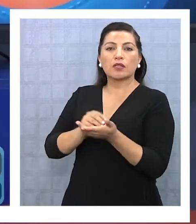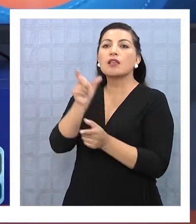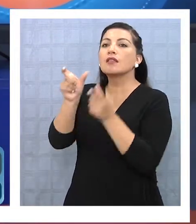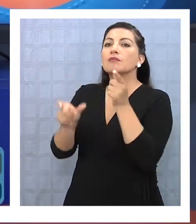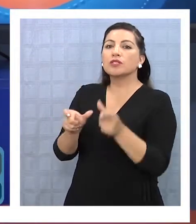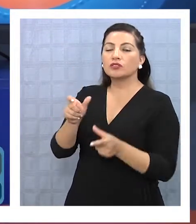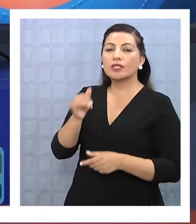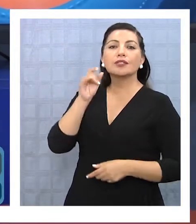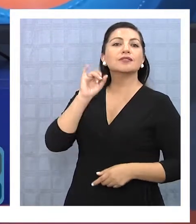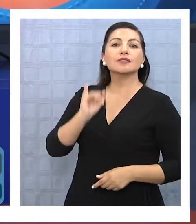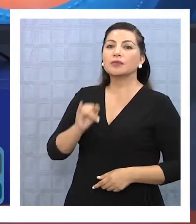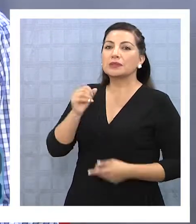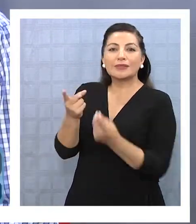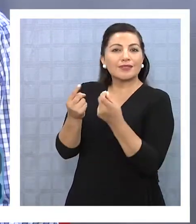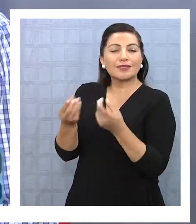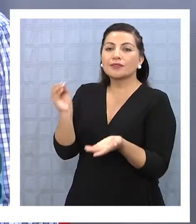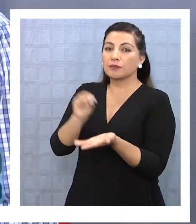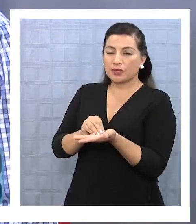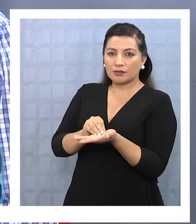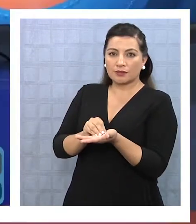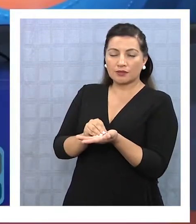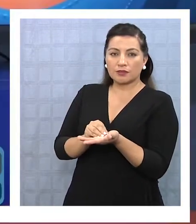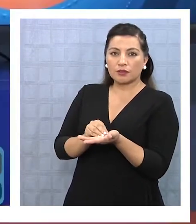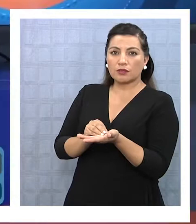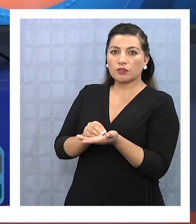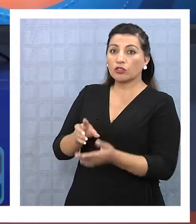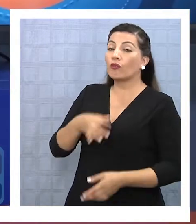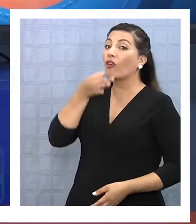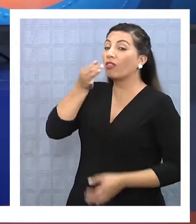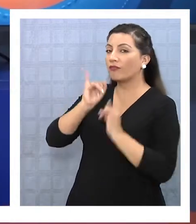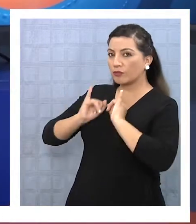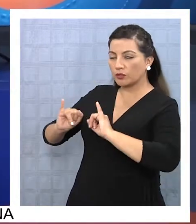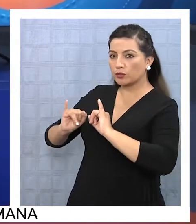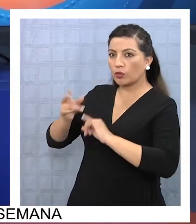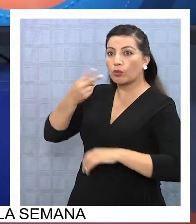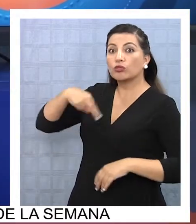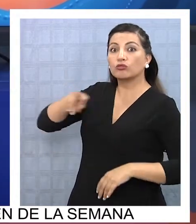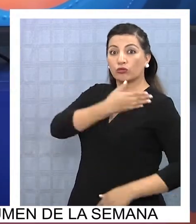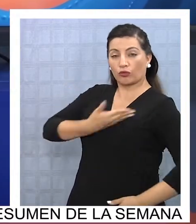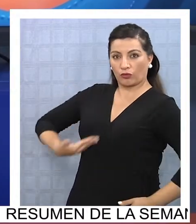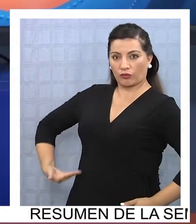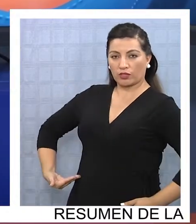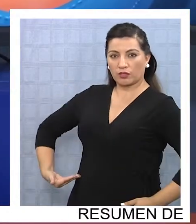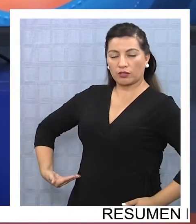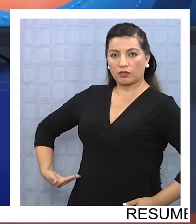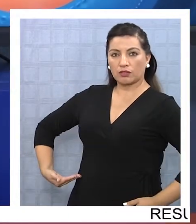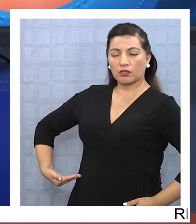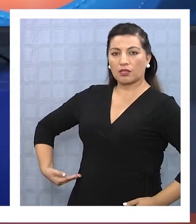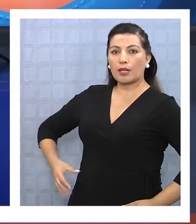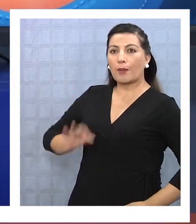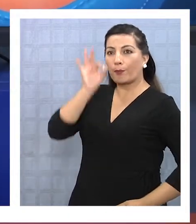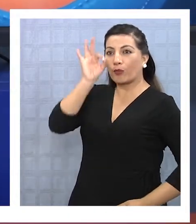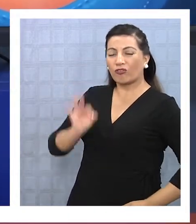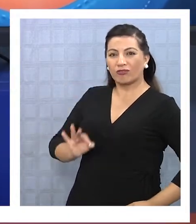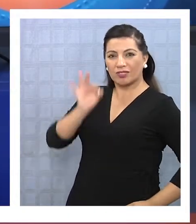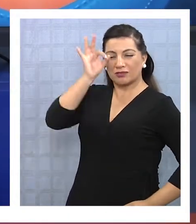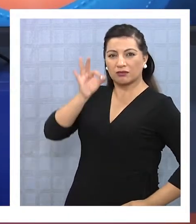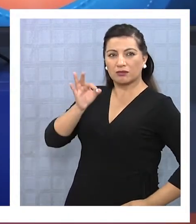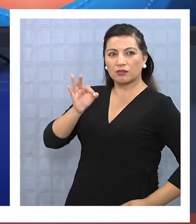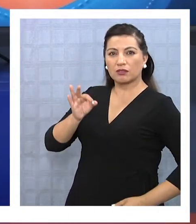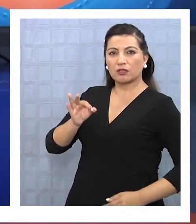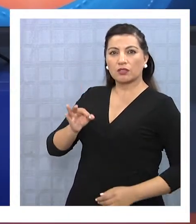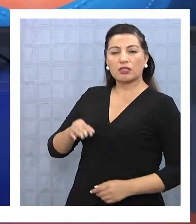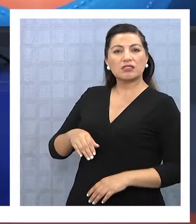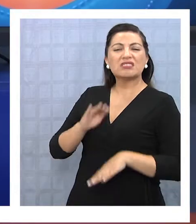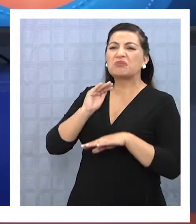gente siempre necesita más. Pero le voy a dar un dato. Cuando nosotros llegamos al gobierno, el índice de victimización, que es muy